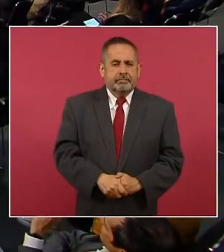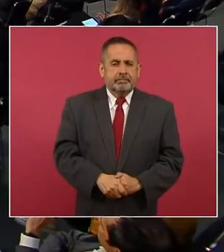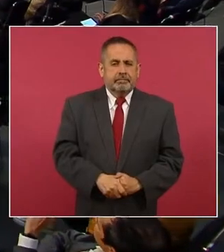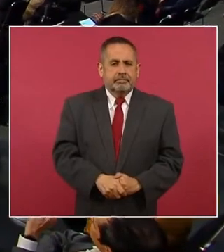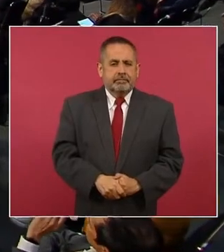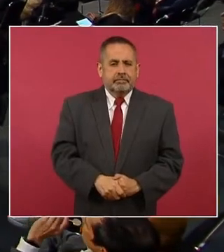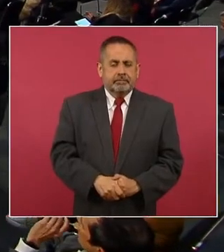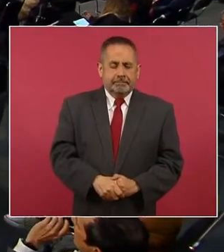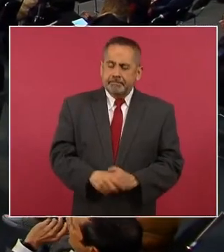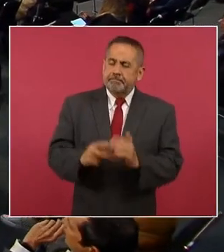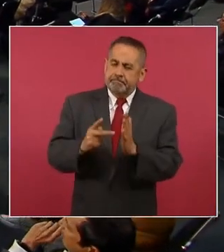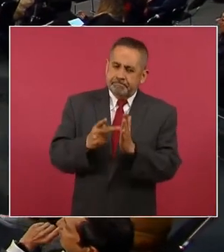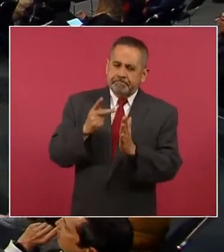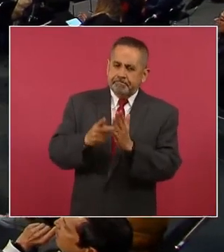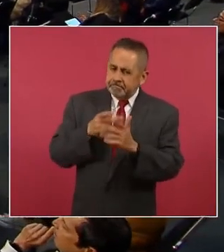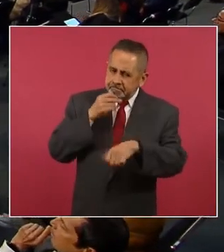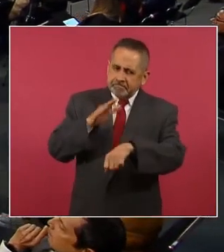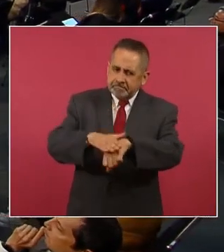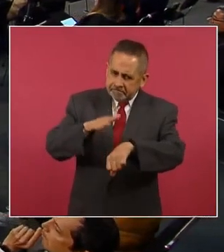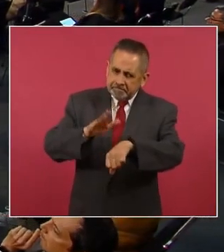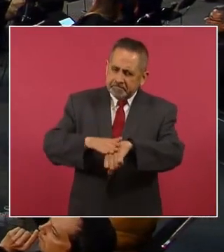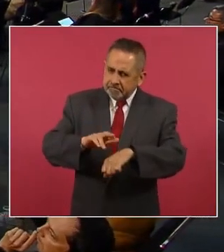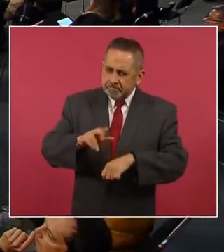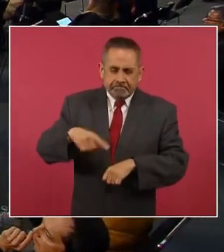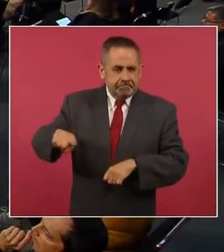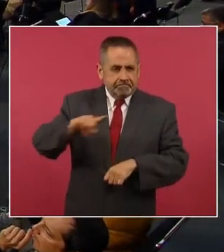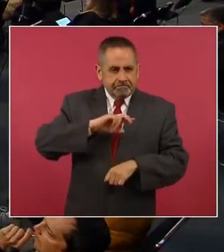Lo tengo que estar recordando porque se les olvida.